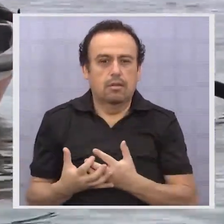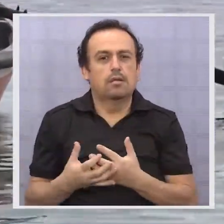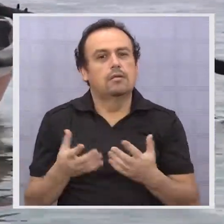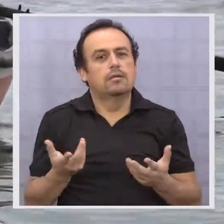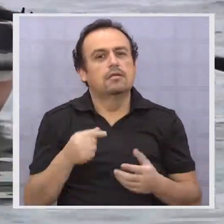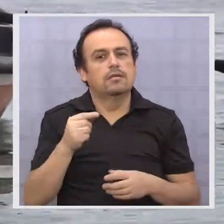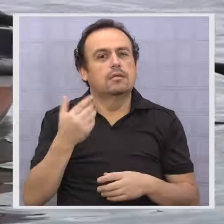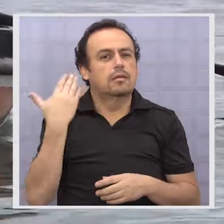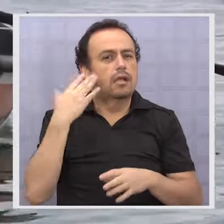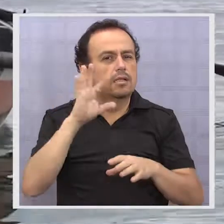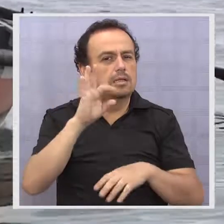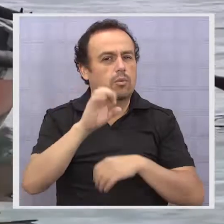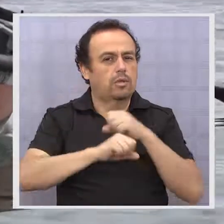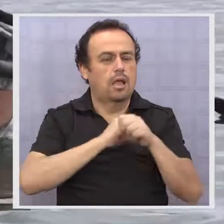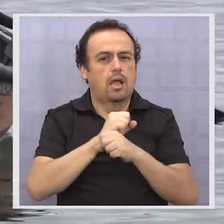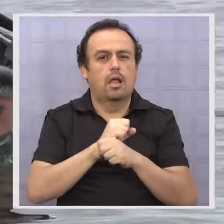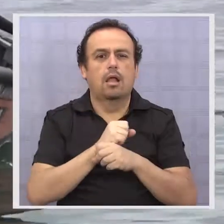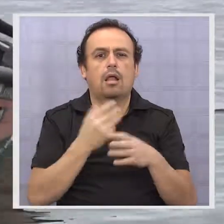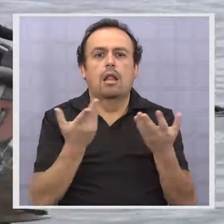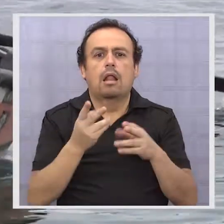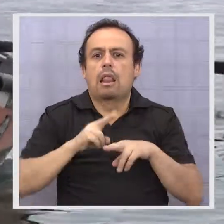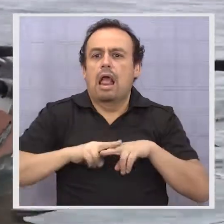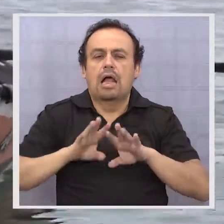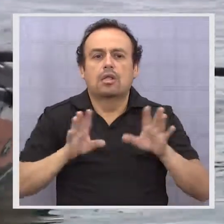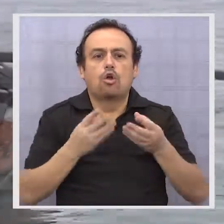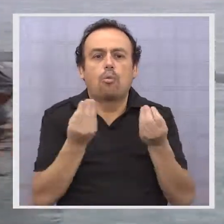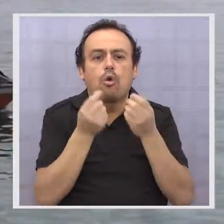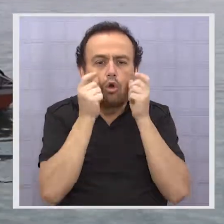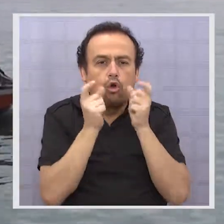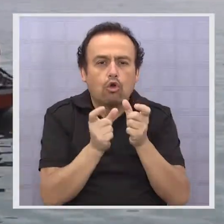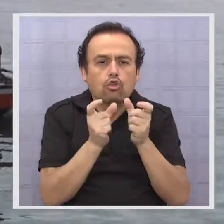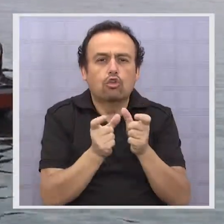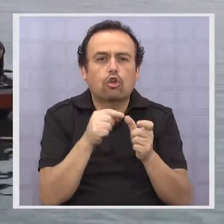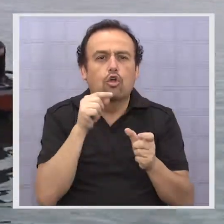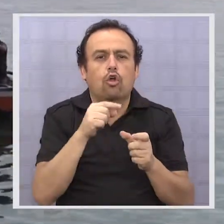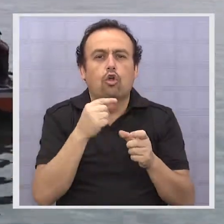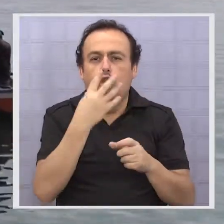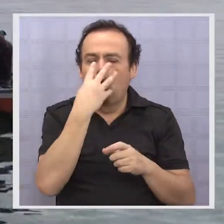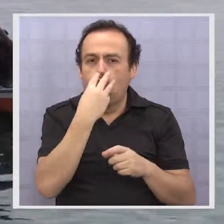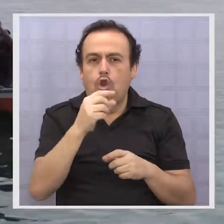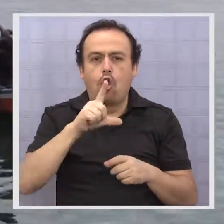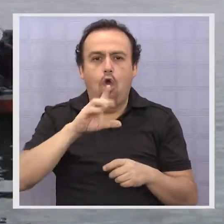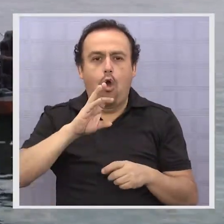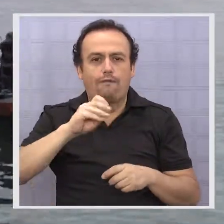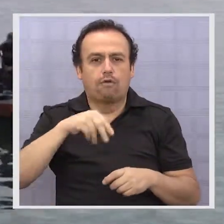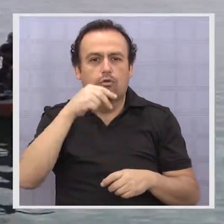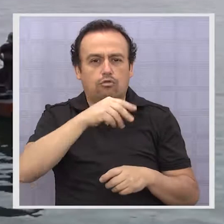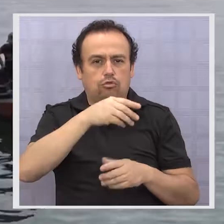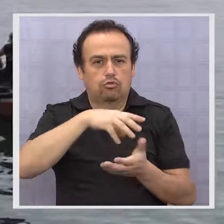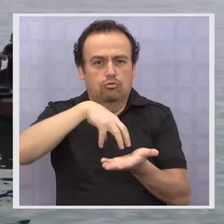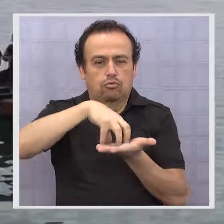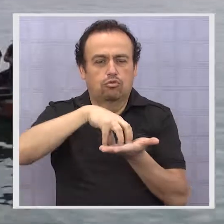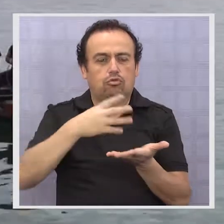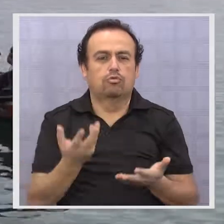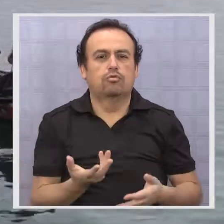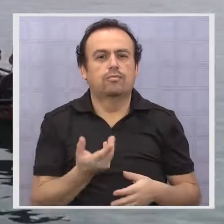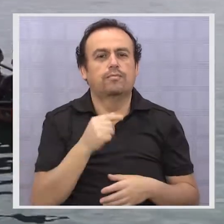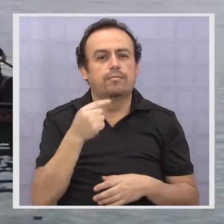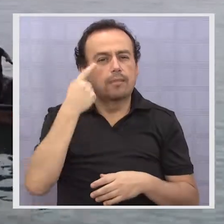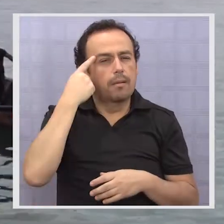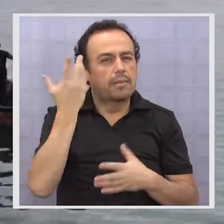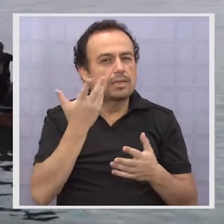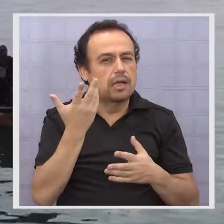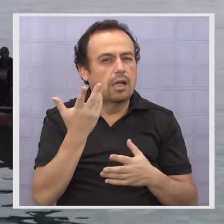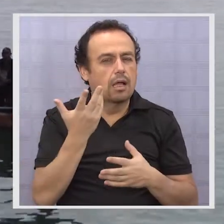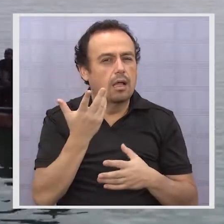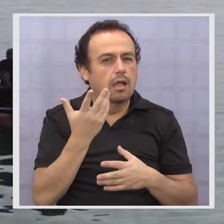pescadores señalan que hace 50 años que no se adopta una acción de manejo respecto de la población de lobos marinos en la zona. No creo que sea la